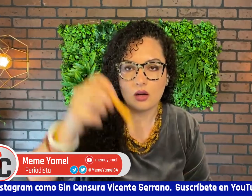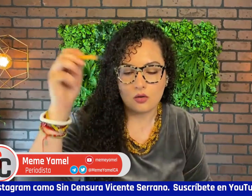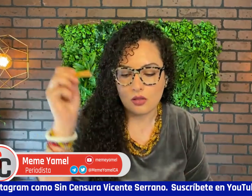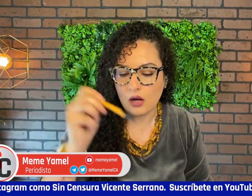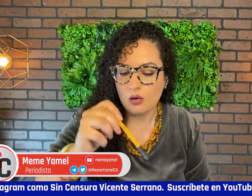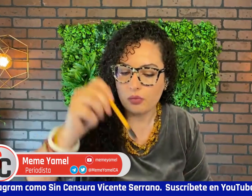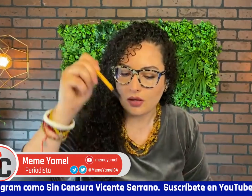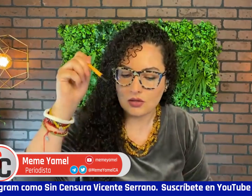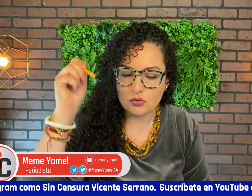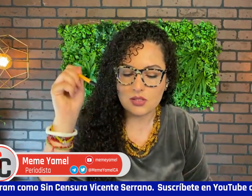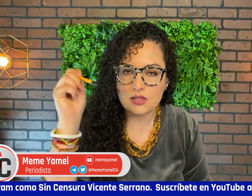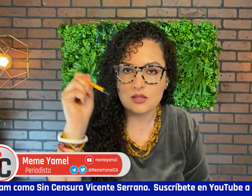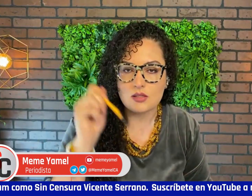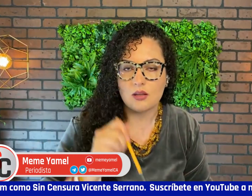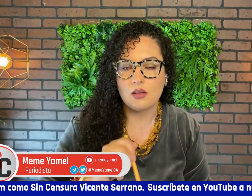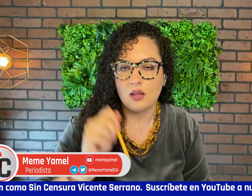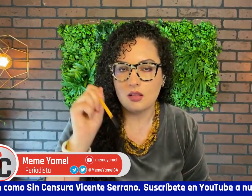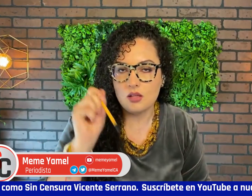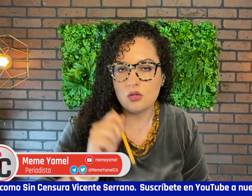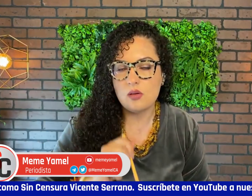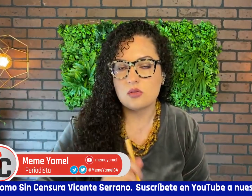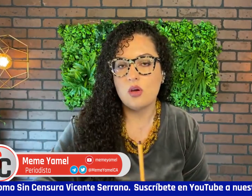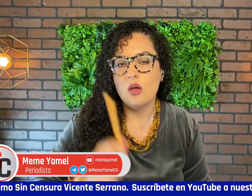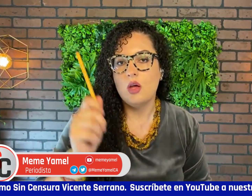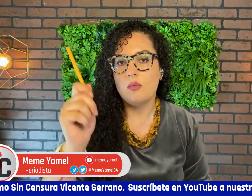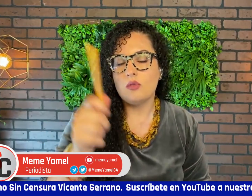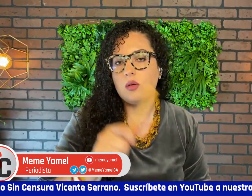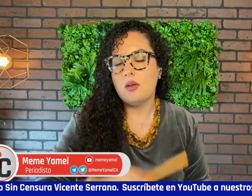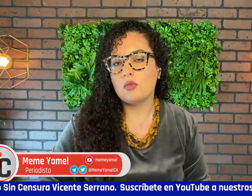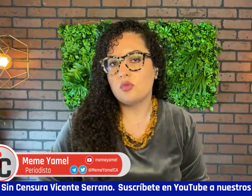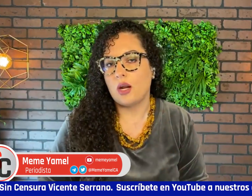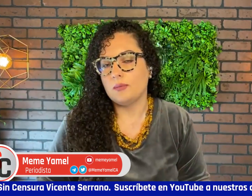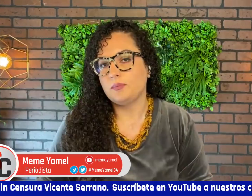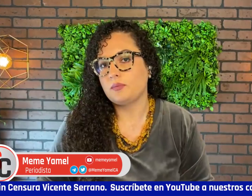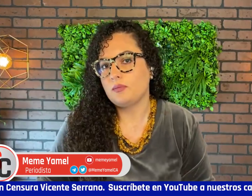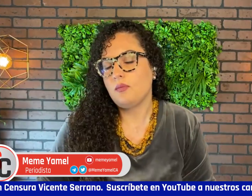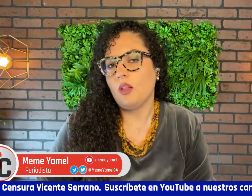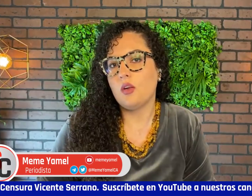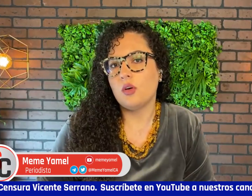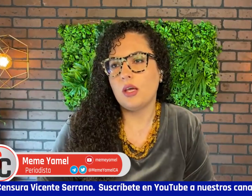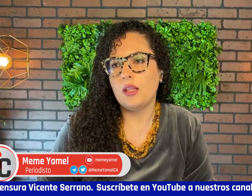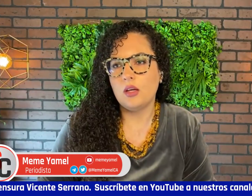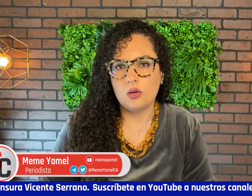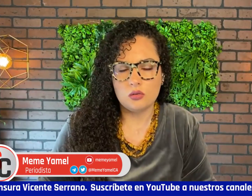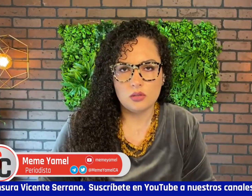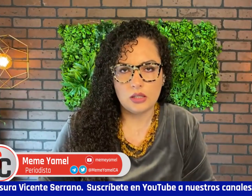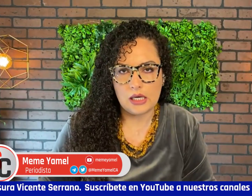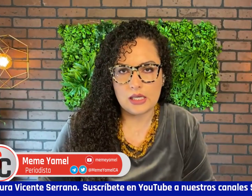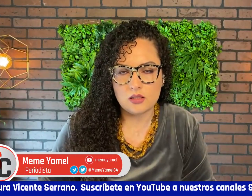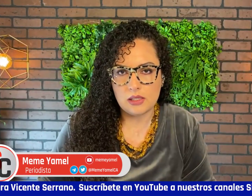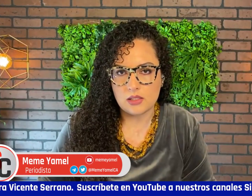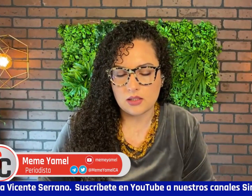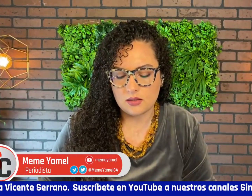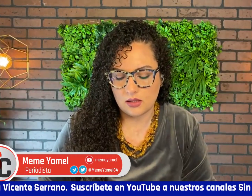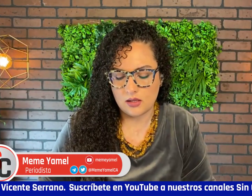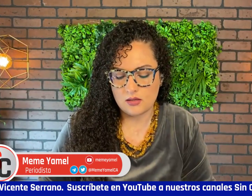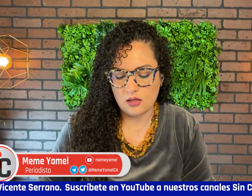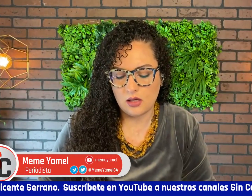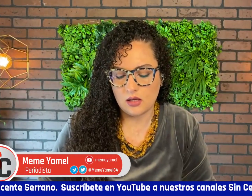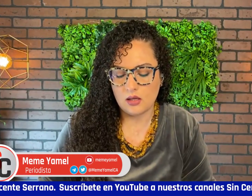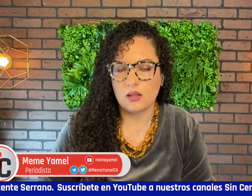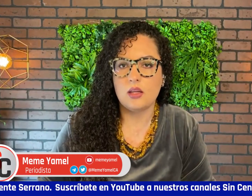tenemos que recordarlo porque esto es insistente. Dicho eso, vamos a ver, escuchar lo que dijo Liz Vilchis